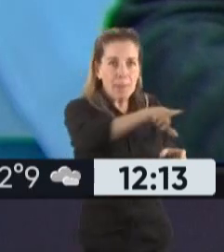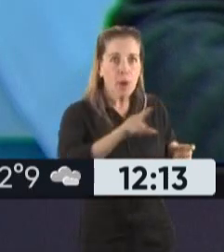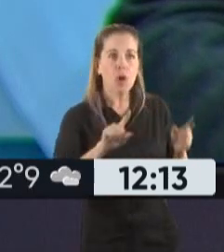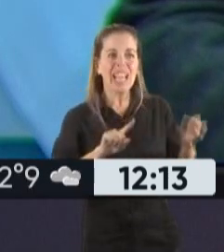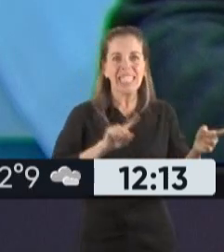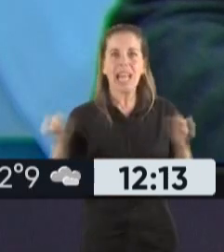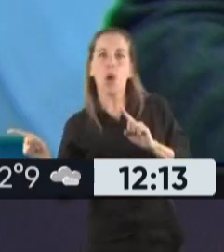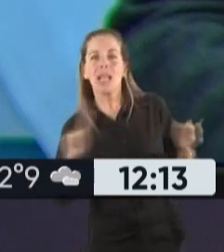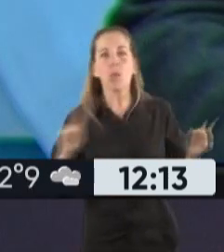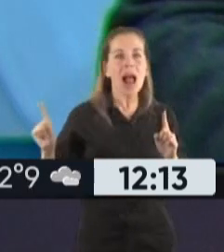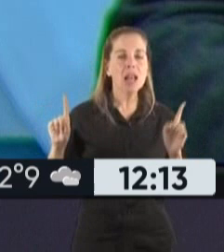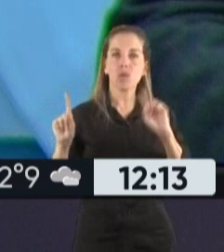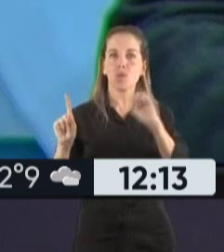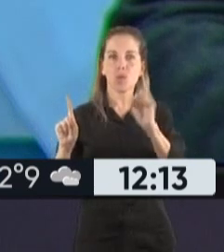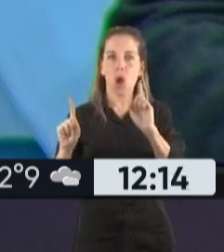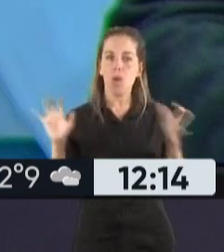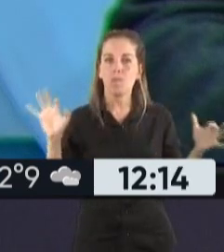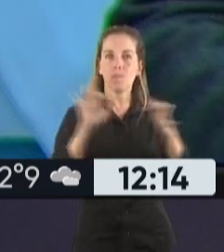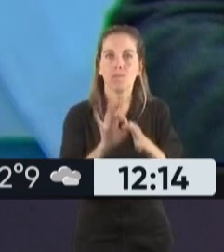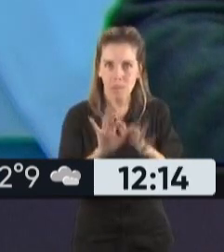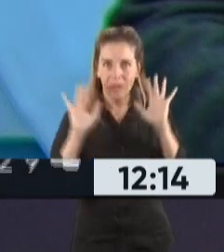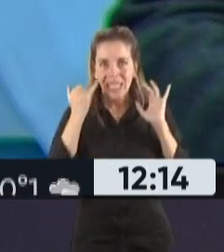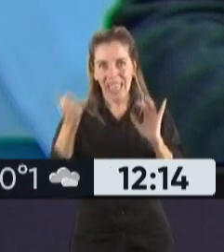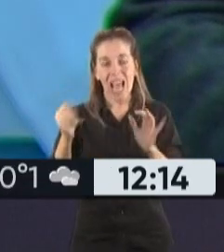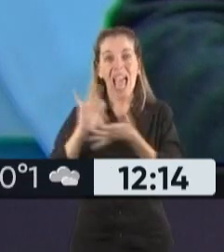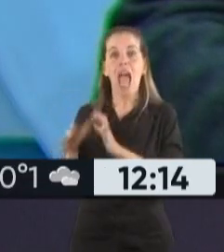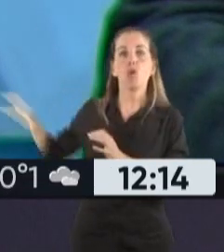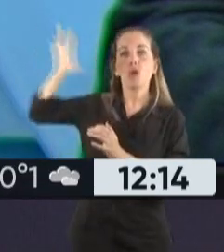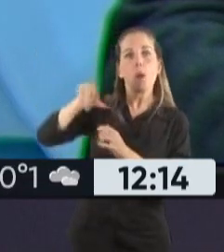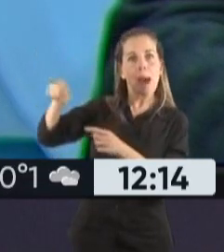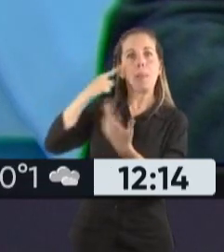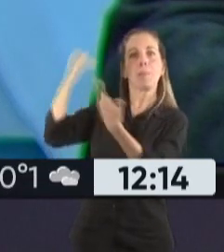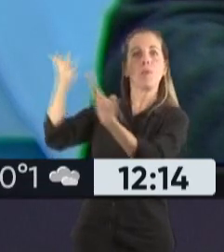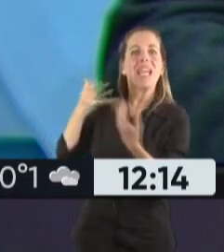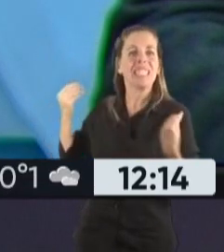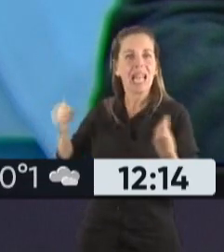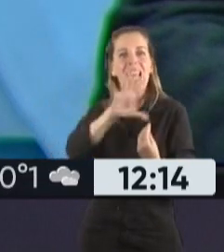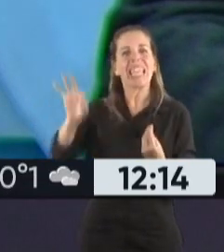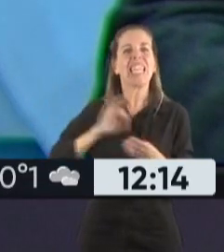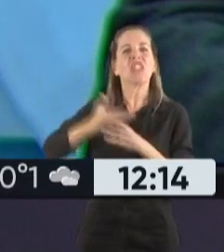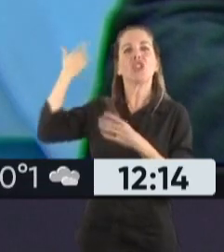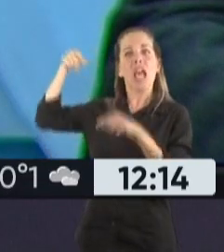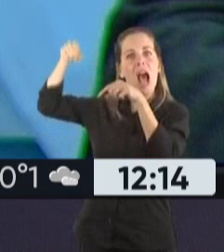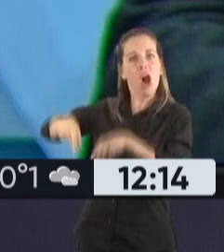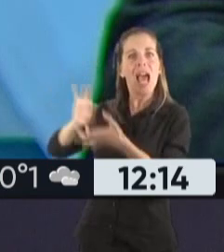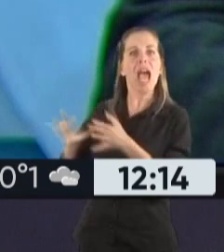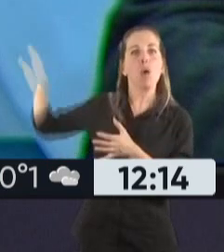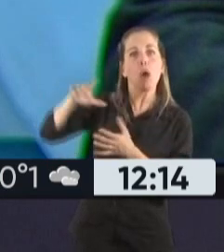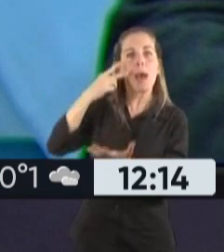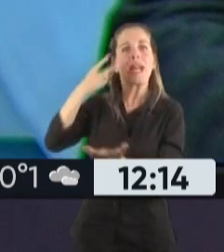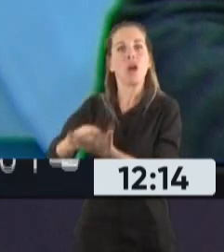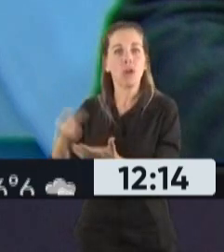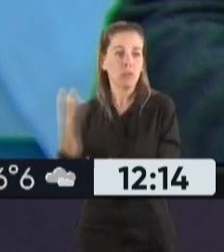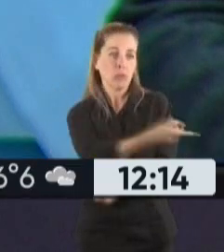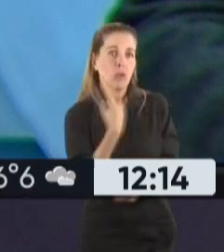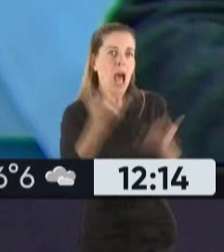opción. La respuesta nos la acaba de dar Europa, que después de 500 años dijo, ustedes tienen derecho